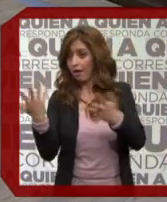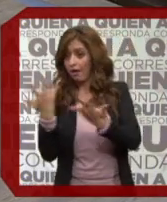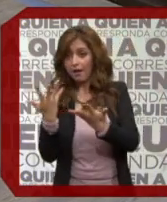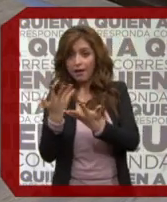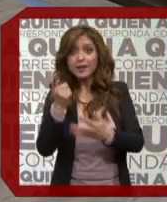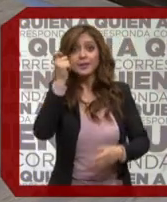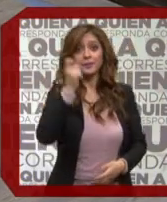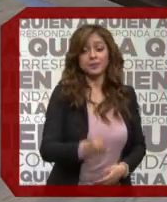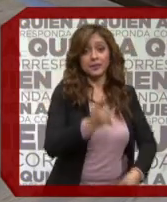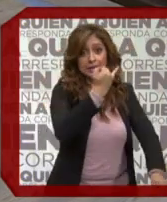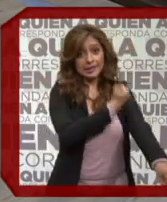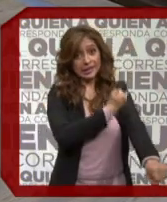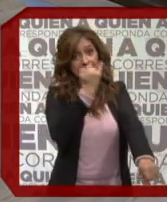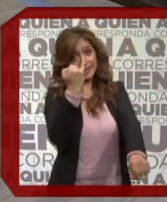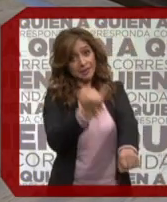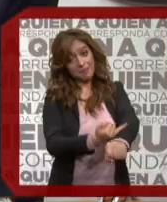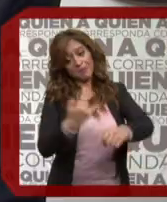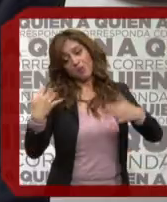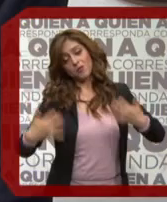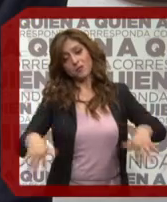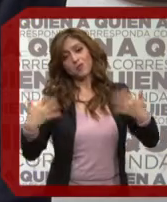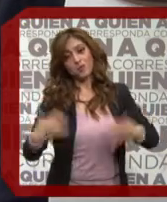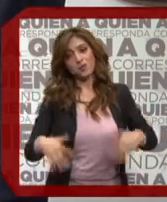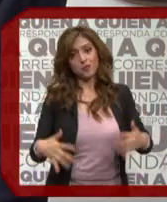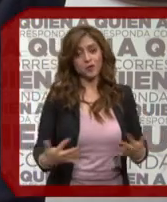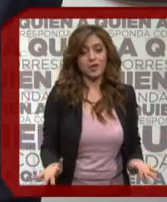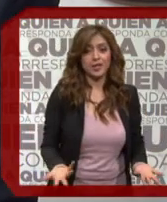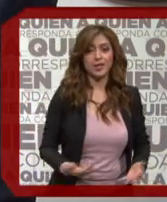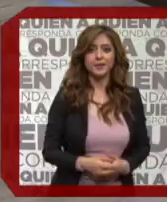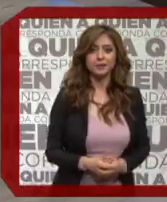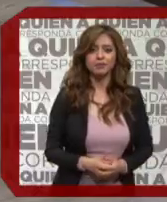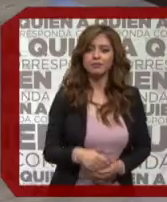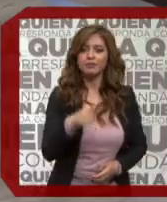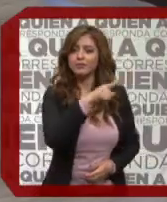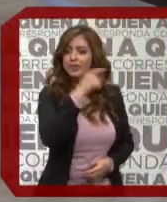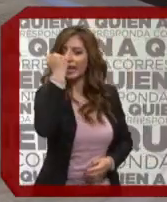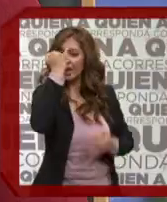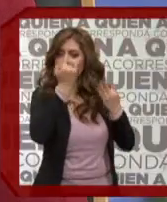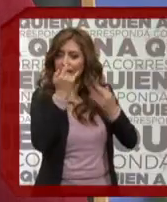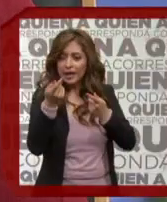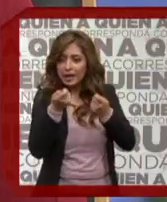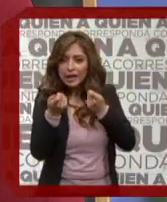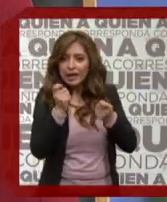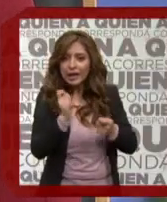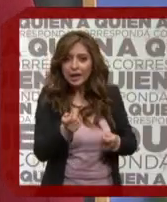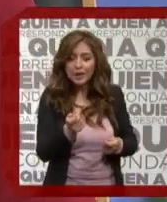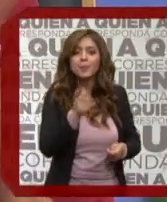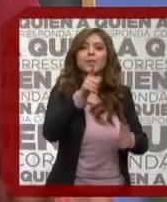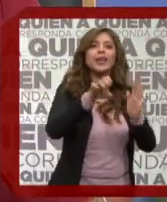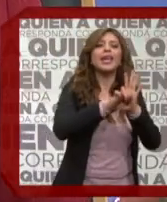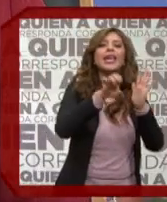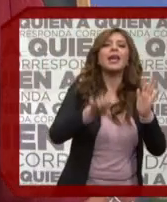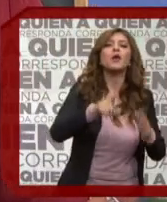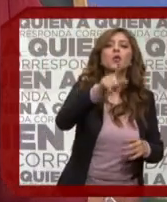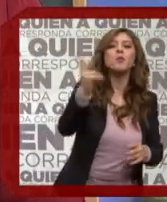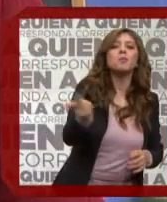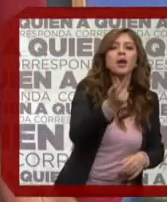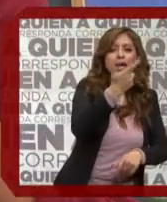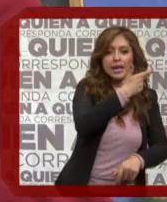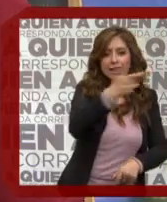la fuerza que mueve la eso es astucia del político. Tuve a un restaurant y pregunta, ¿hay gente de